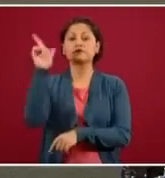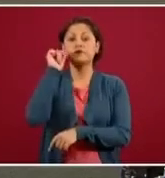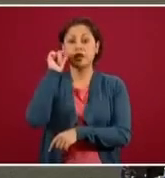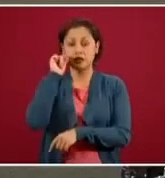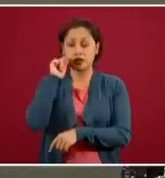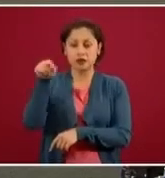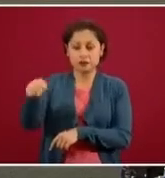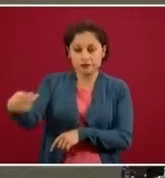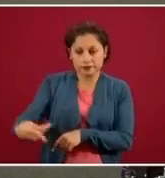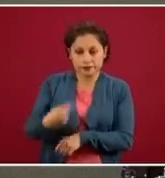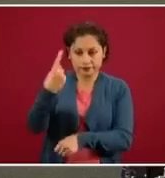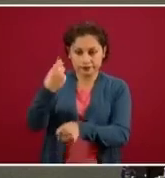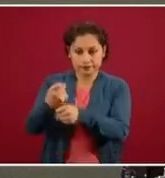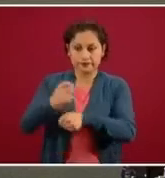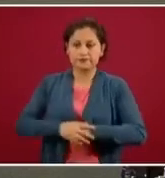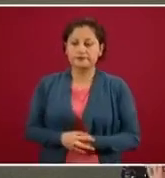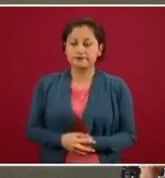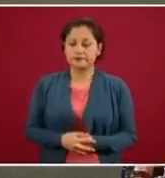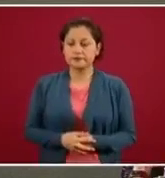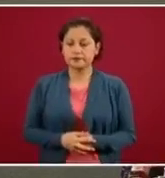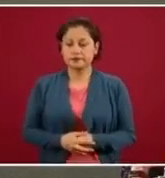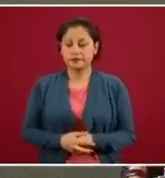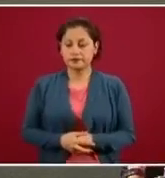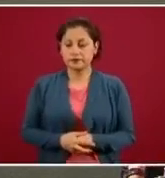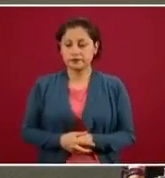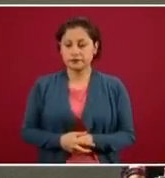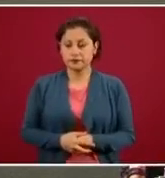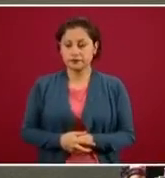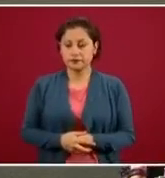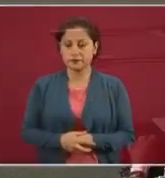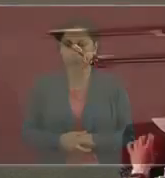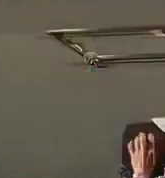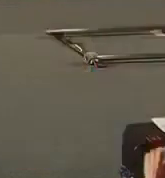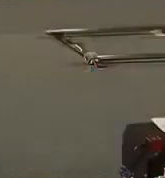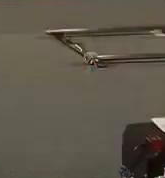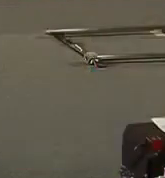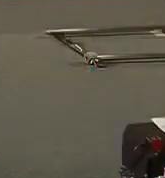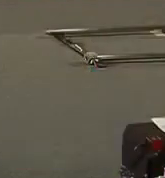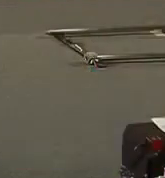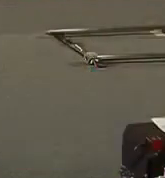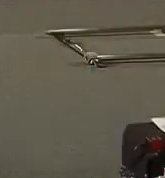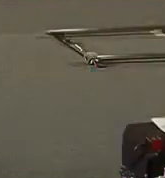empezamos con ese tema. ¿Cuántos casos exactamente hay en la Ciudad de México? ¿Cuántos qué?